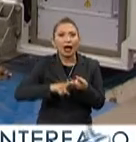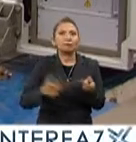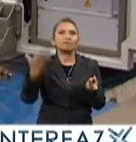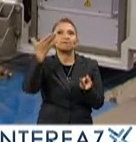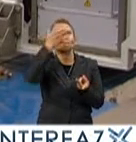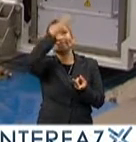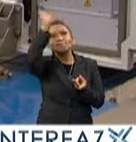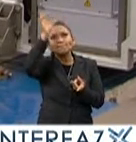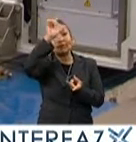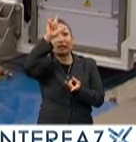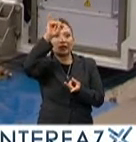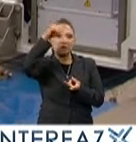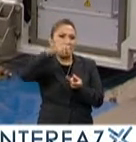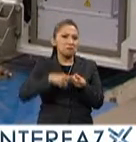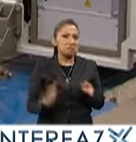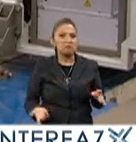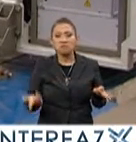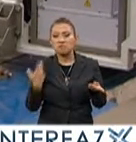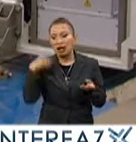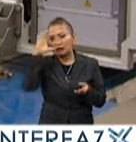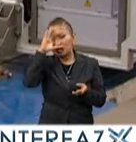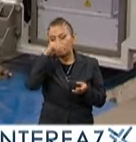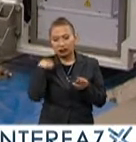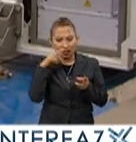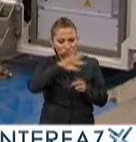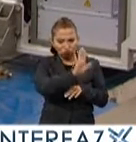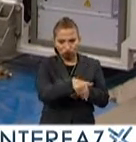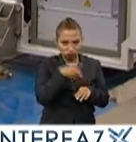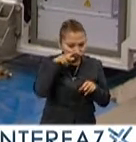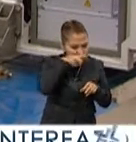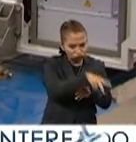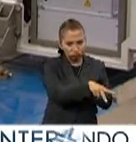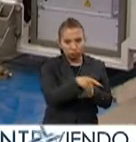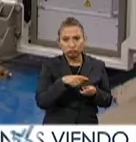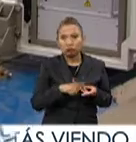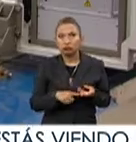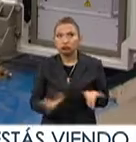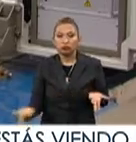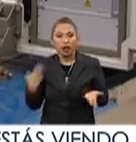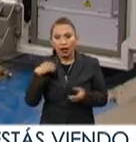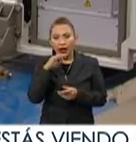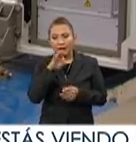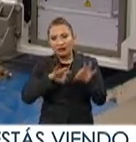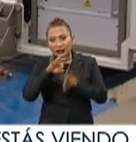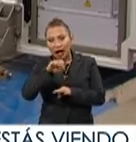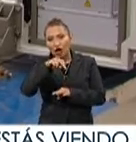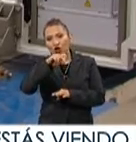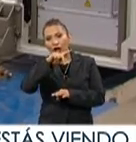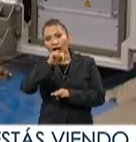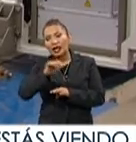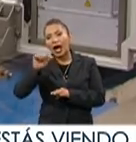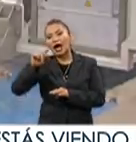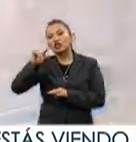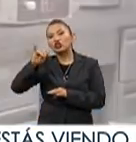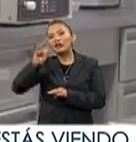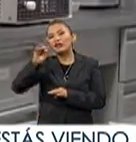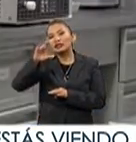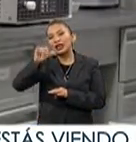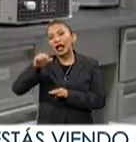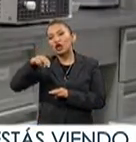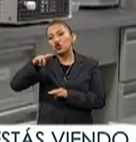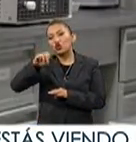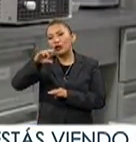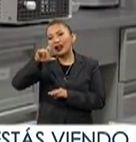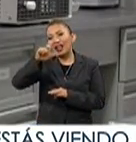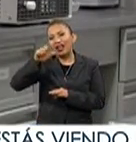clima, las ciencias forenses, la física nuclear y la astrofísica nuclear.